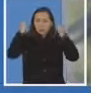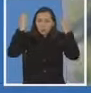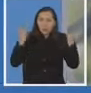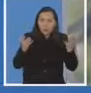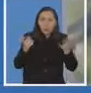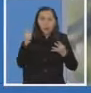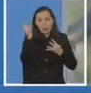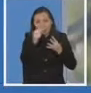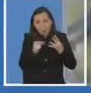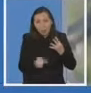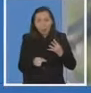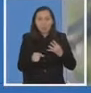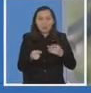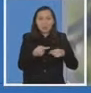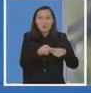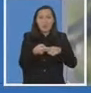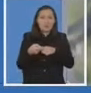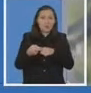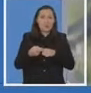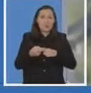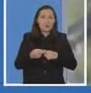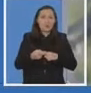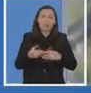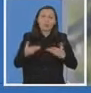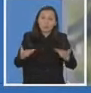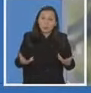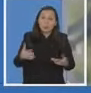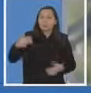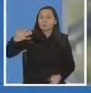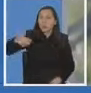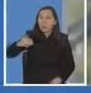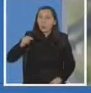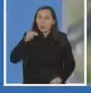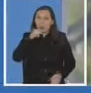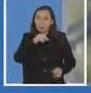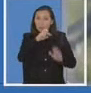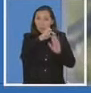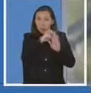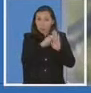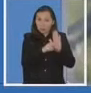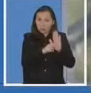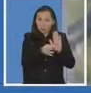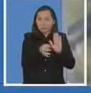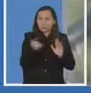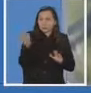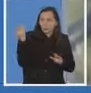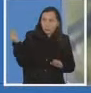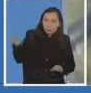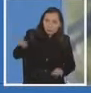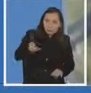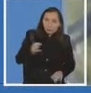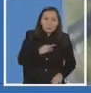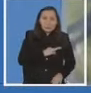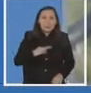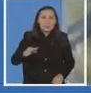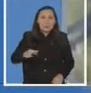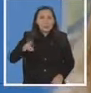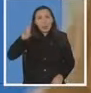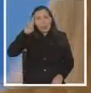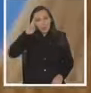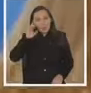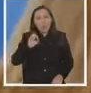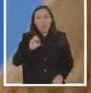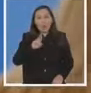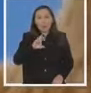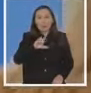etcétera. Así vamos construyendo sociedad. Por eso es muy importante este proyecto, y como lo decía, me lo recordaba la ministra